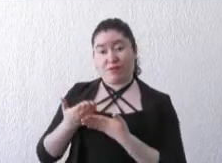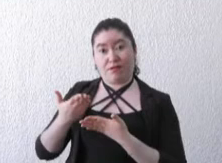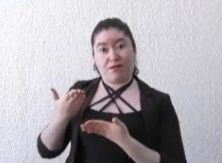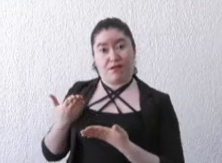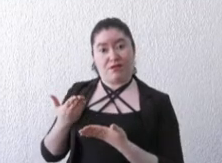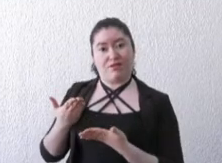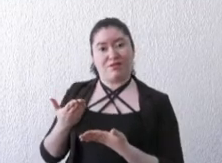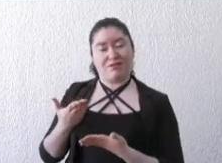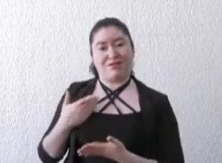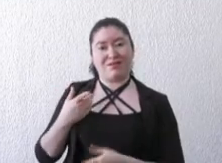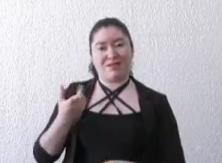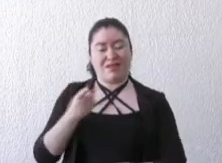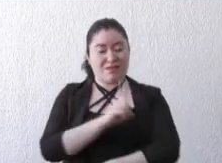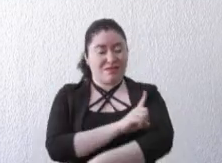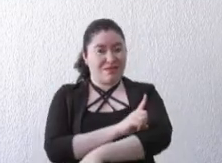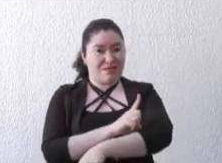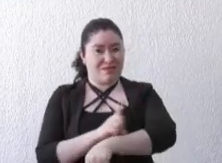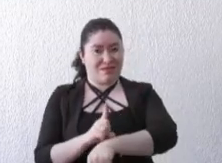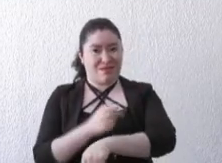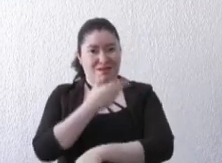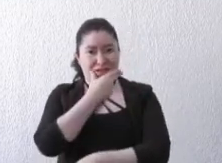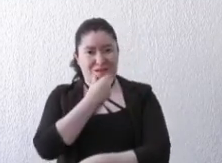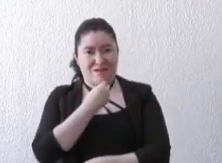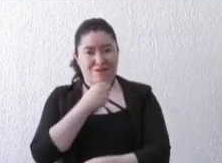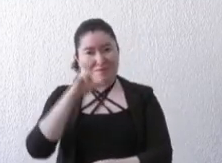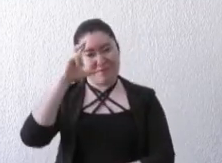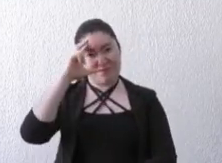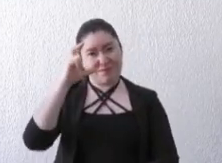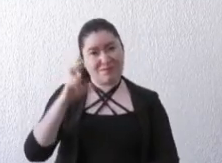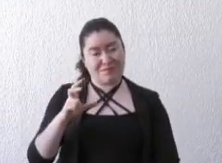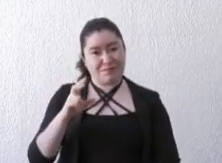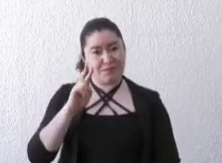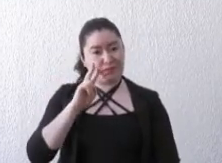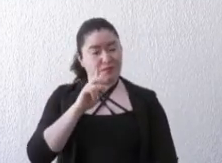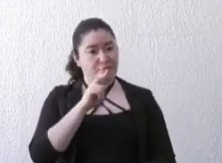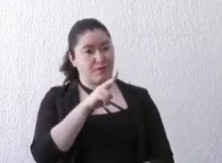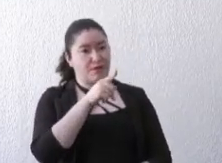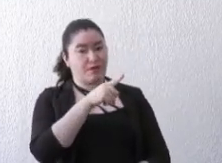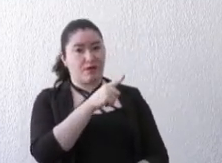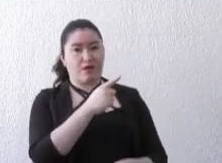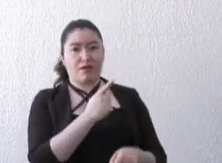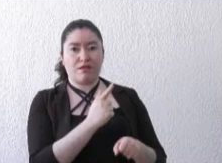fue delegado de Miguel Hidalgo, cuando vio que aquí se iba a construir